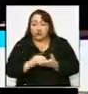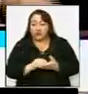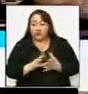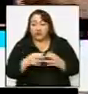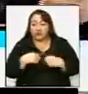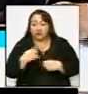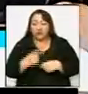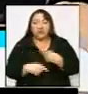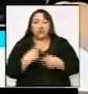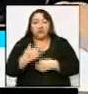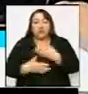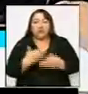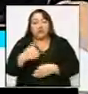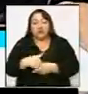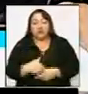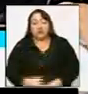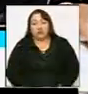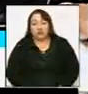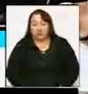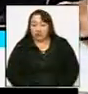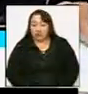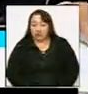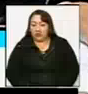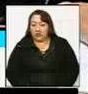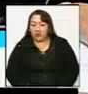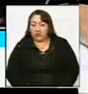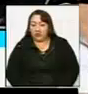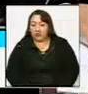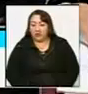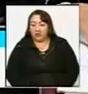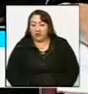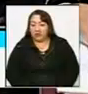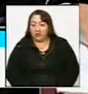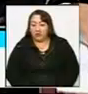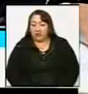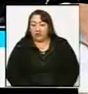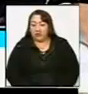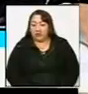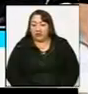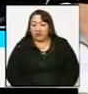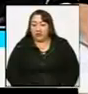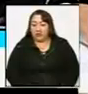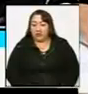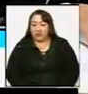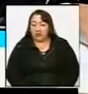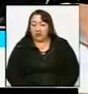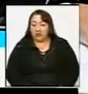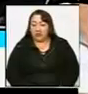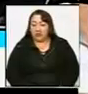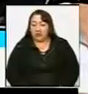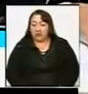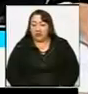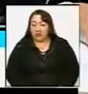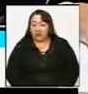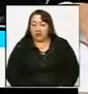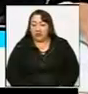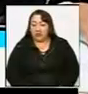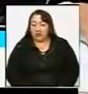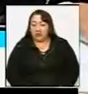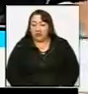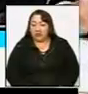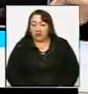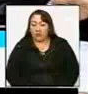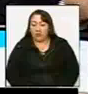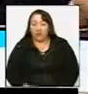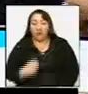estar habilitados para un siguiente proceso electoral. Entonces, si nosotros vamos a dejar esta potestad únicamente en manos de la organización